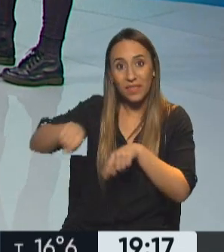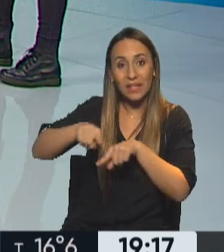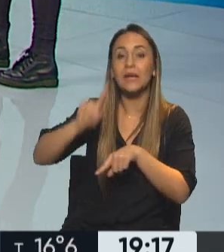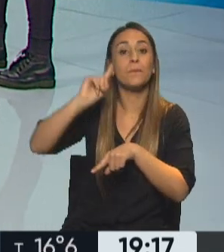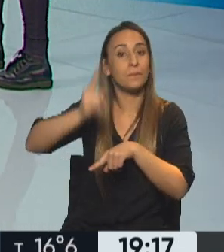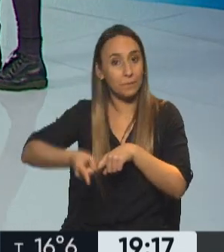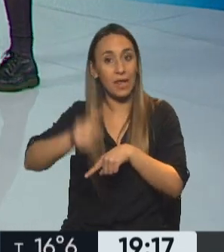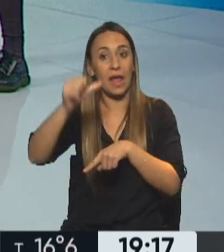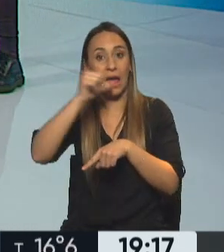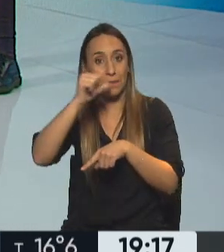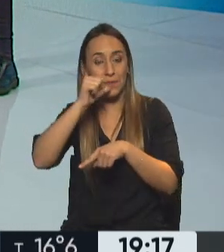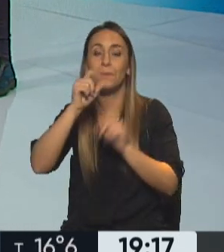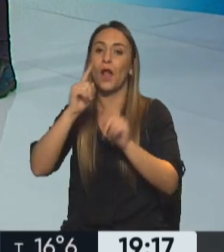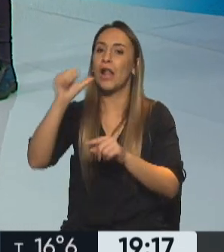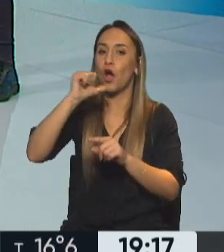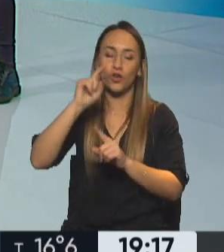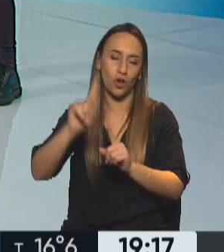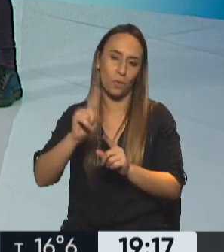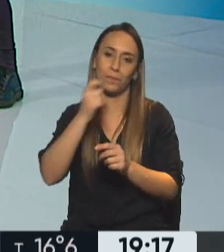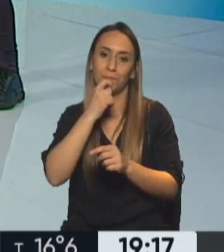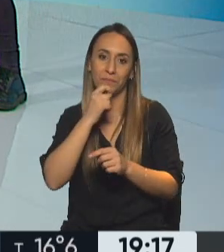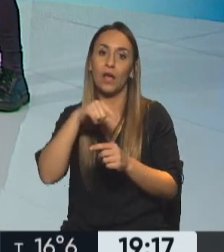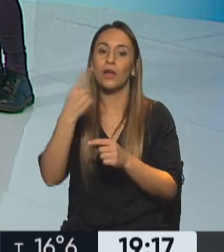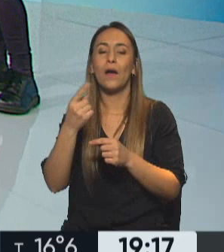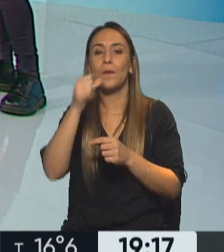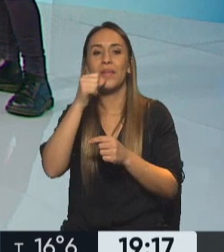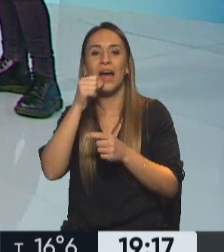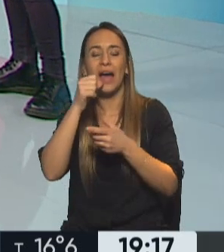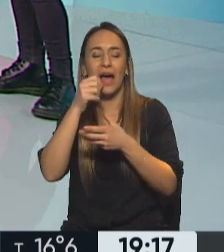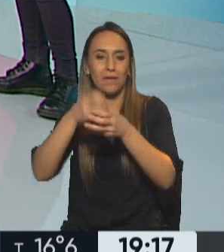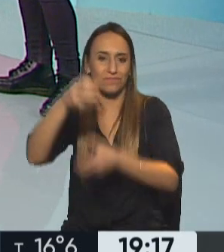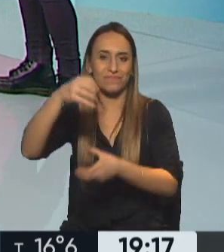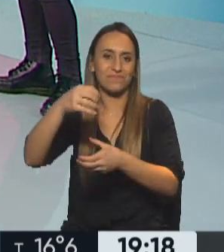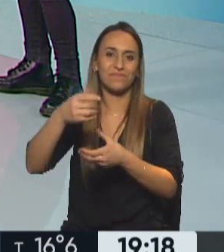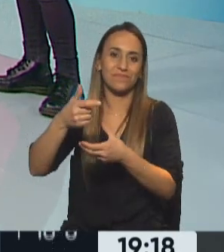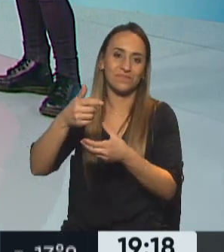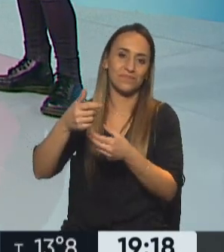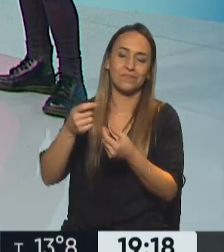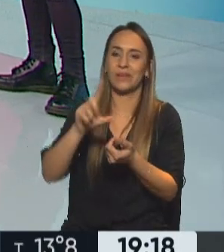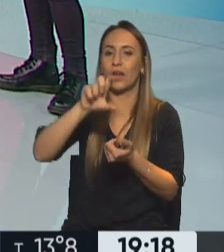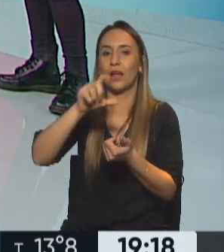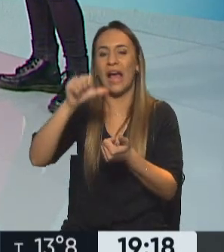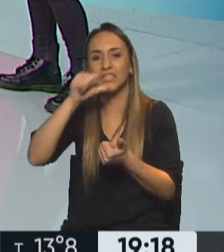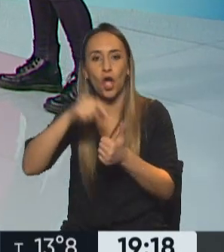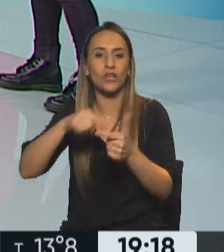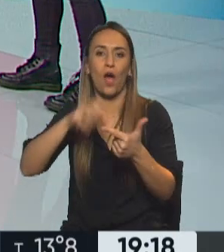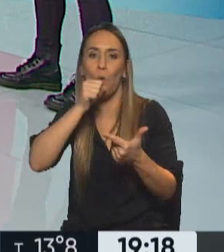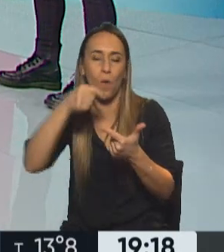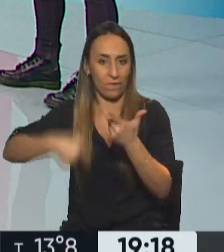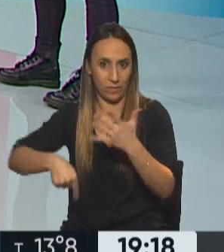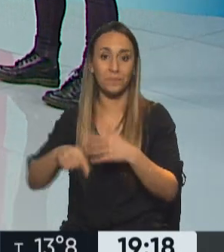las bebidas no alcohólicas, llamadas analcohólicas, cuáles son los componentes en